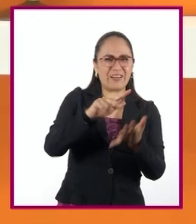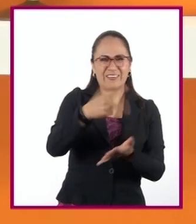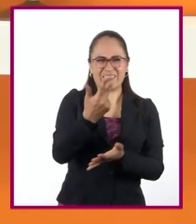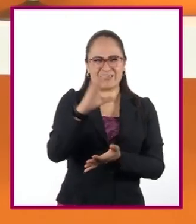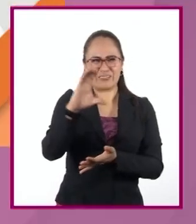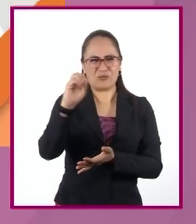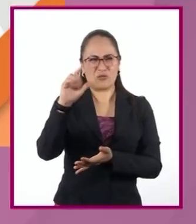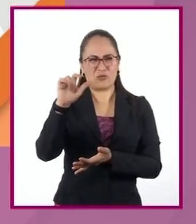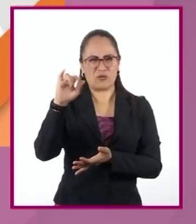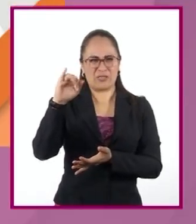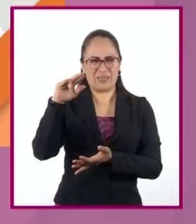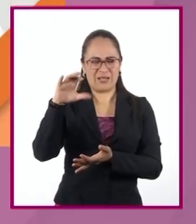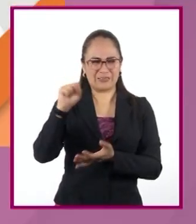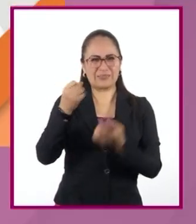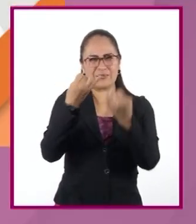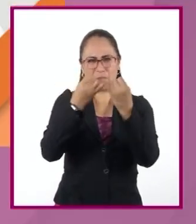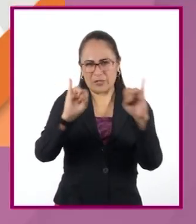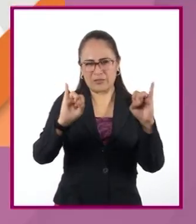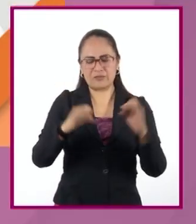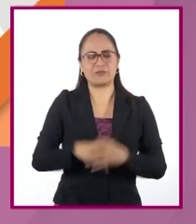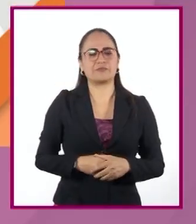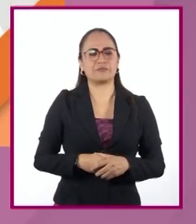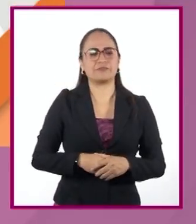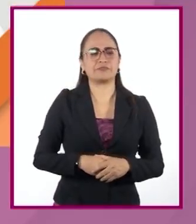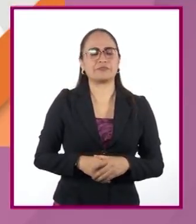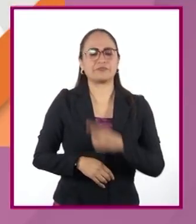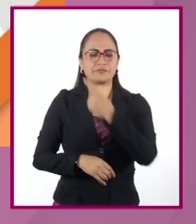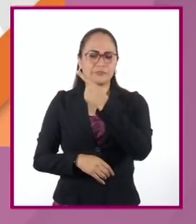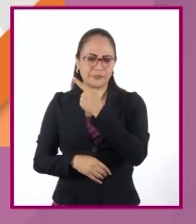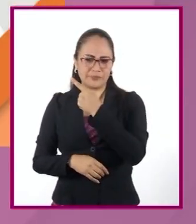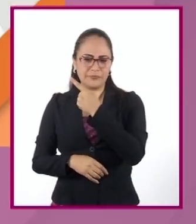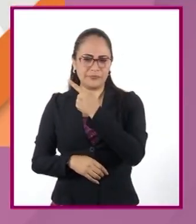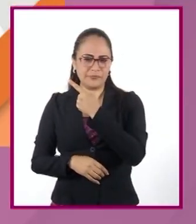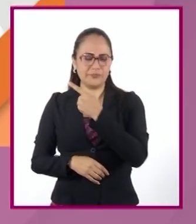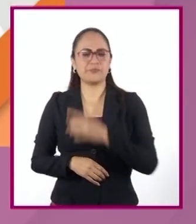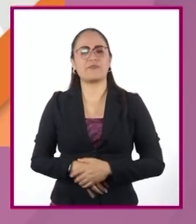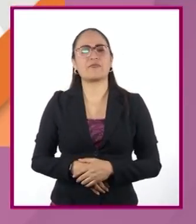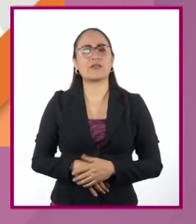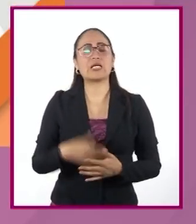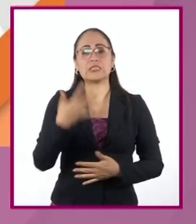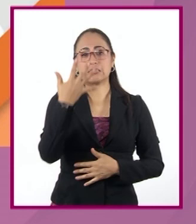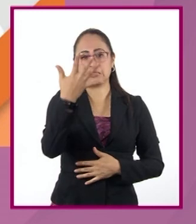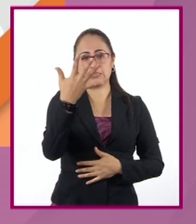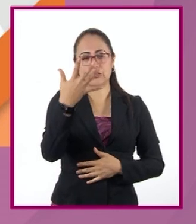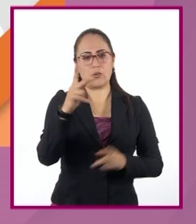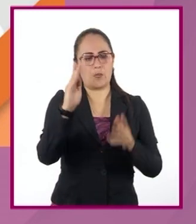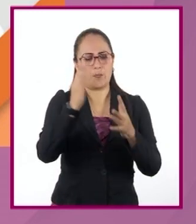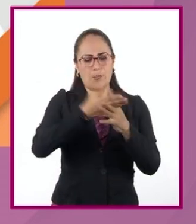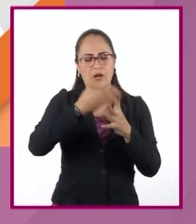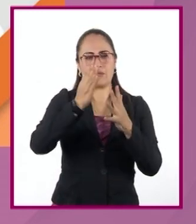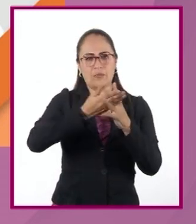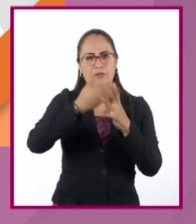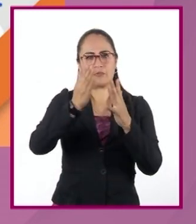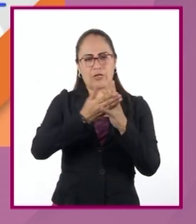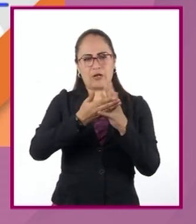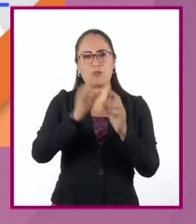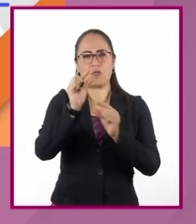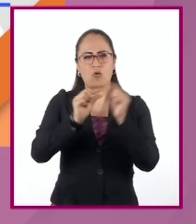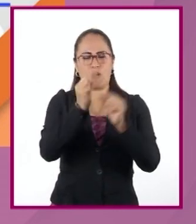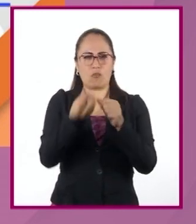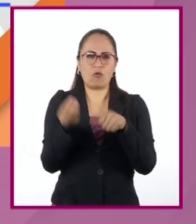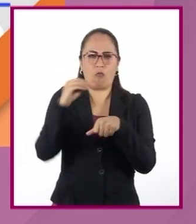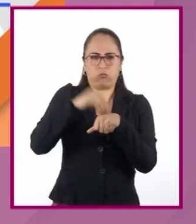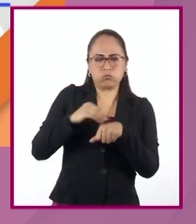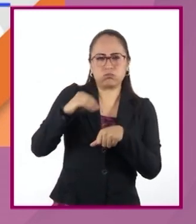13 colonias. El diagrama del episodio consta de 5 apartados que se van a ir complementando. Y